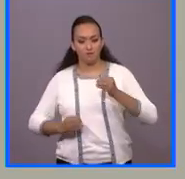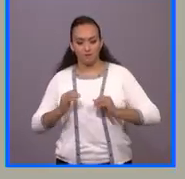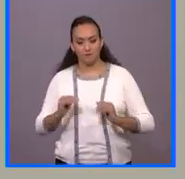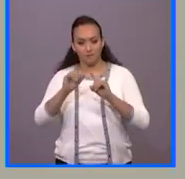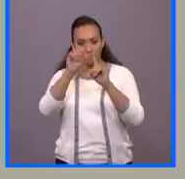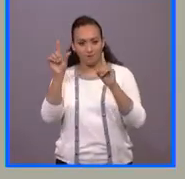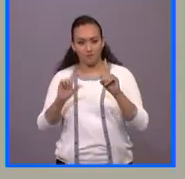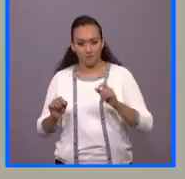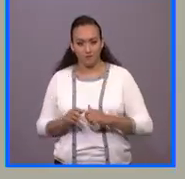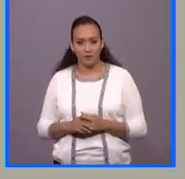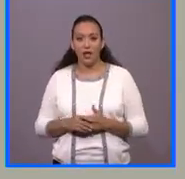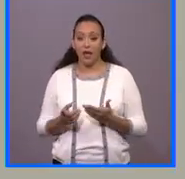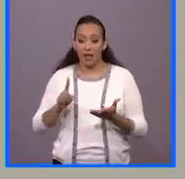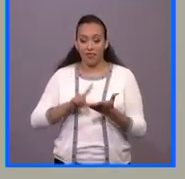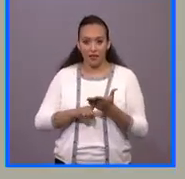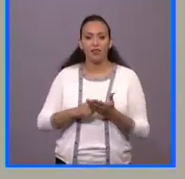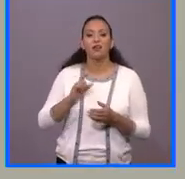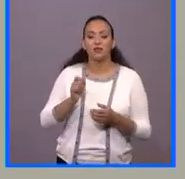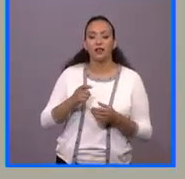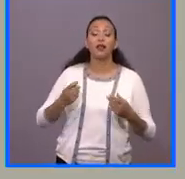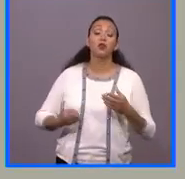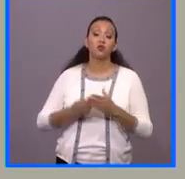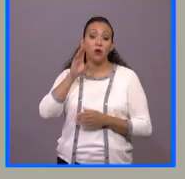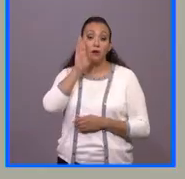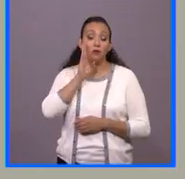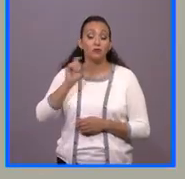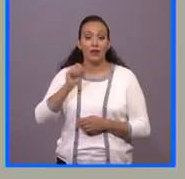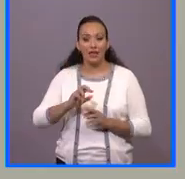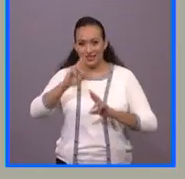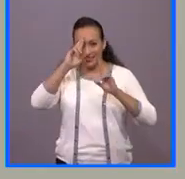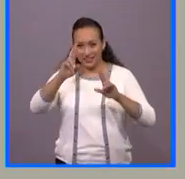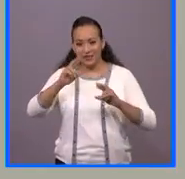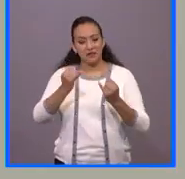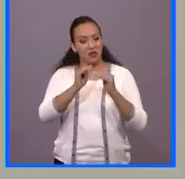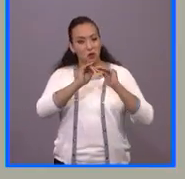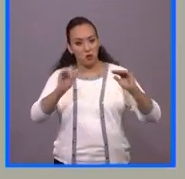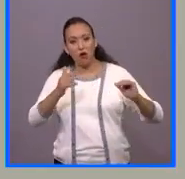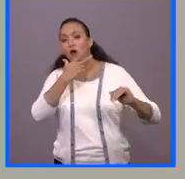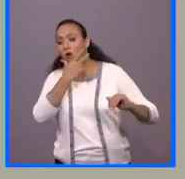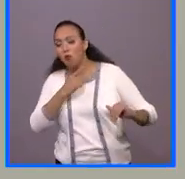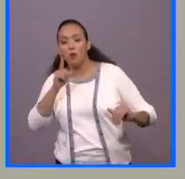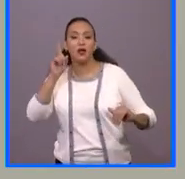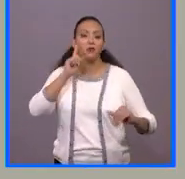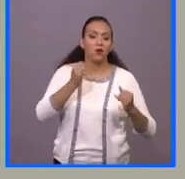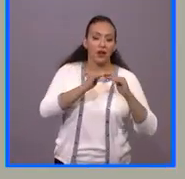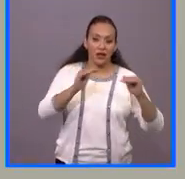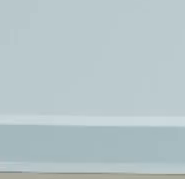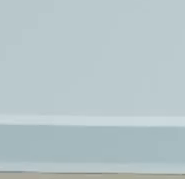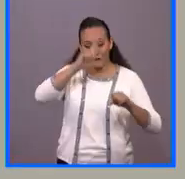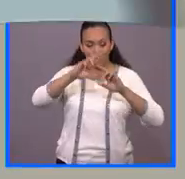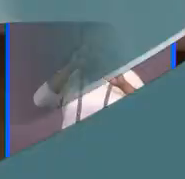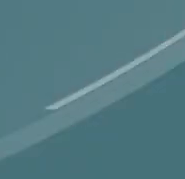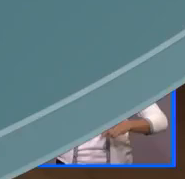Corte, pues tiene una integración democrática, pluricultural, paritaria y profesional.